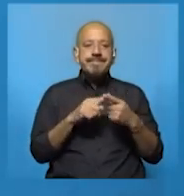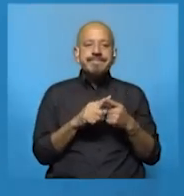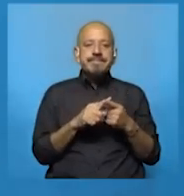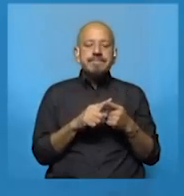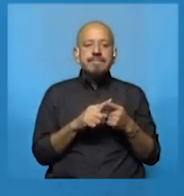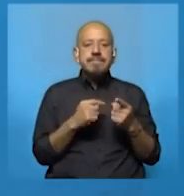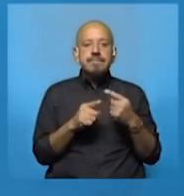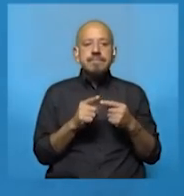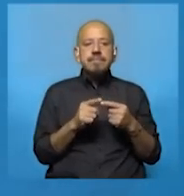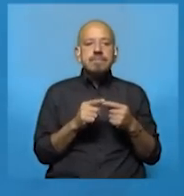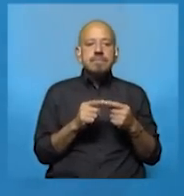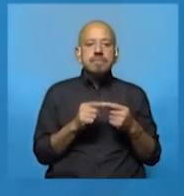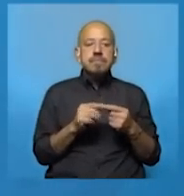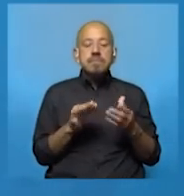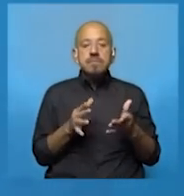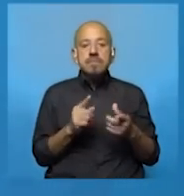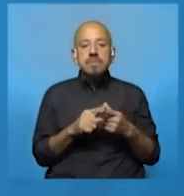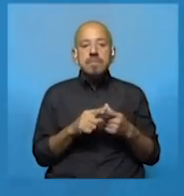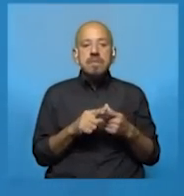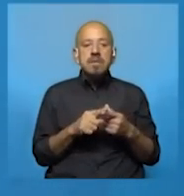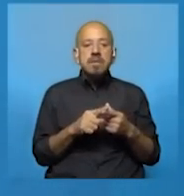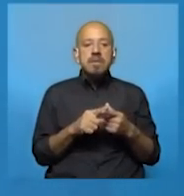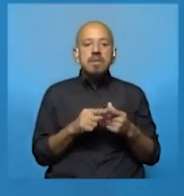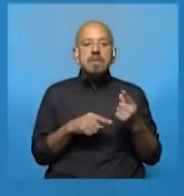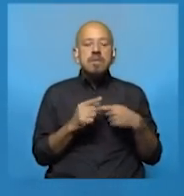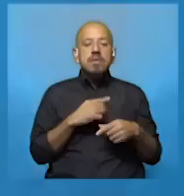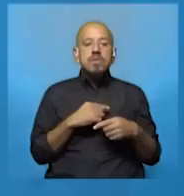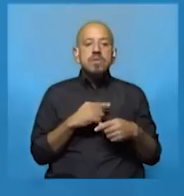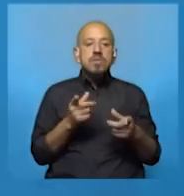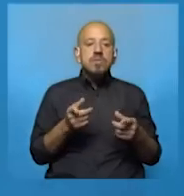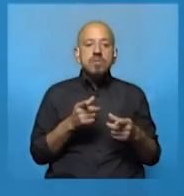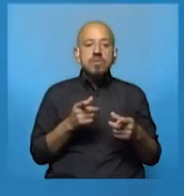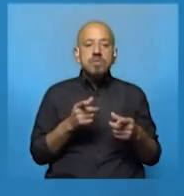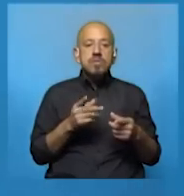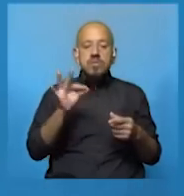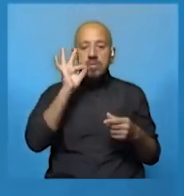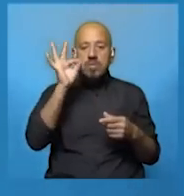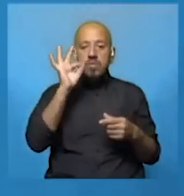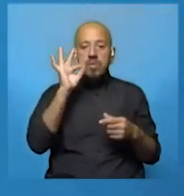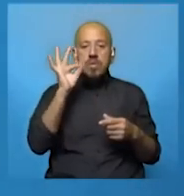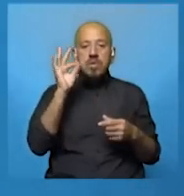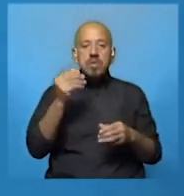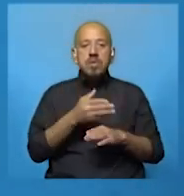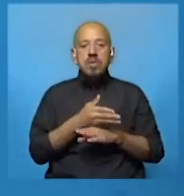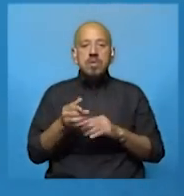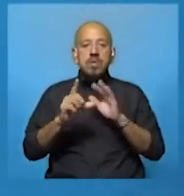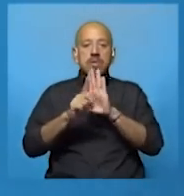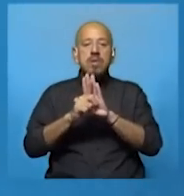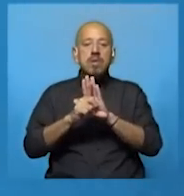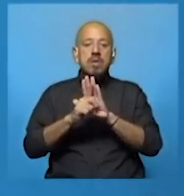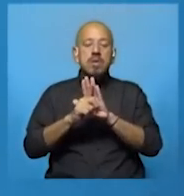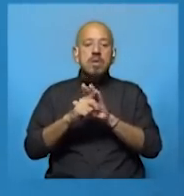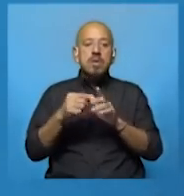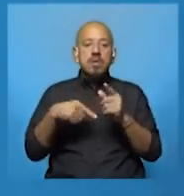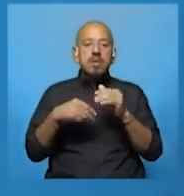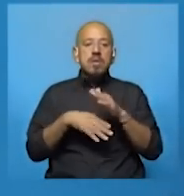su etiqueta su carátula aparece muy rimbombante pero capaz que son unos gramos de marihuana que si los tenés afuera Es legal y si lo fumas afuera Es